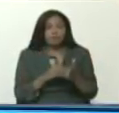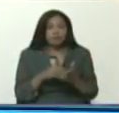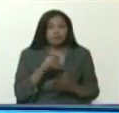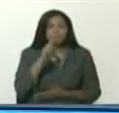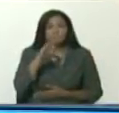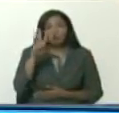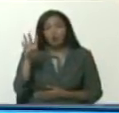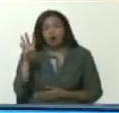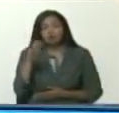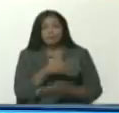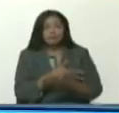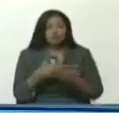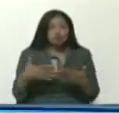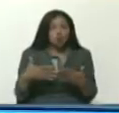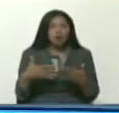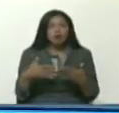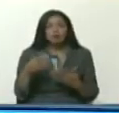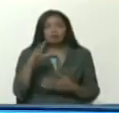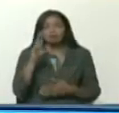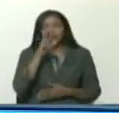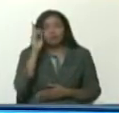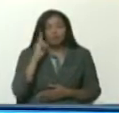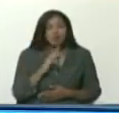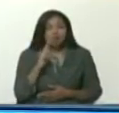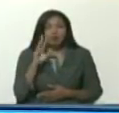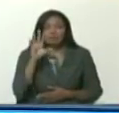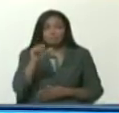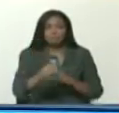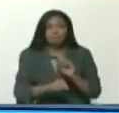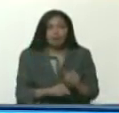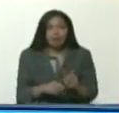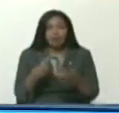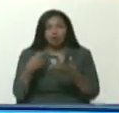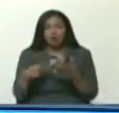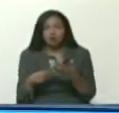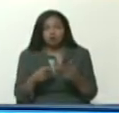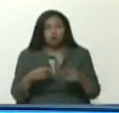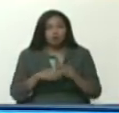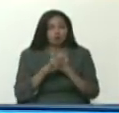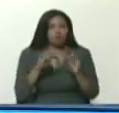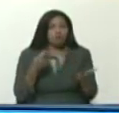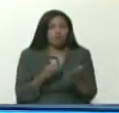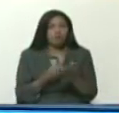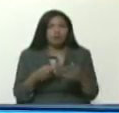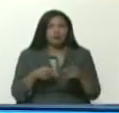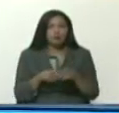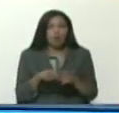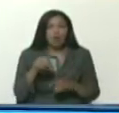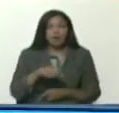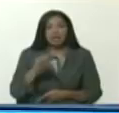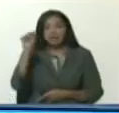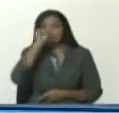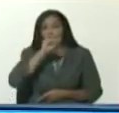62.426 millones de bolívares para la adquisición de inventario con modalidad de pago en moneda nacional.